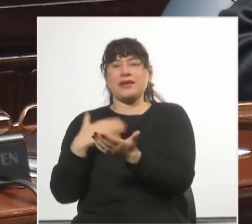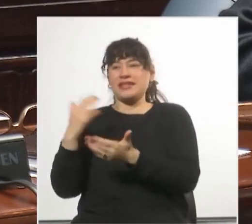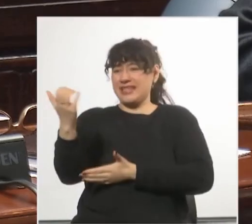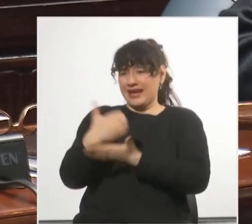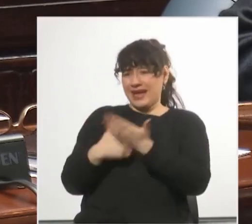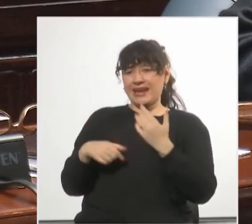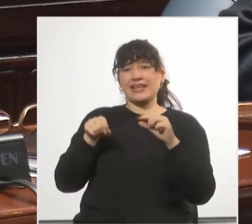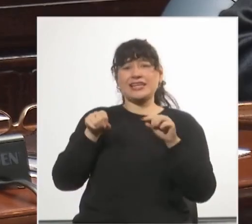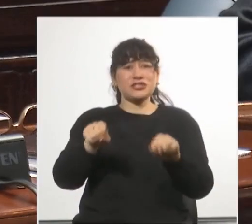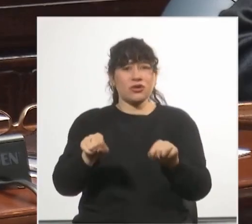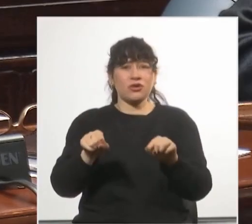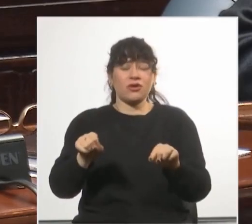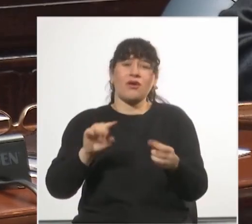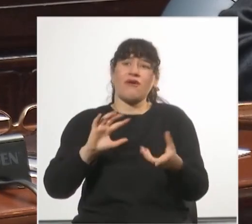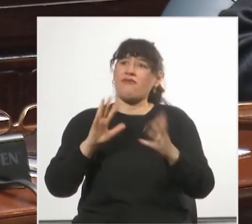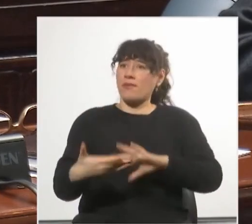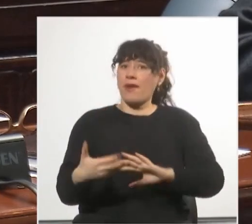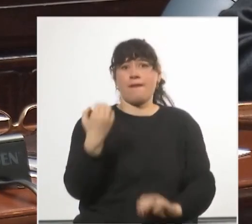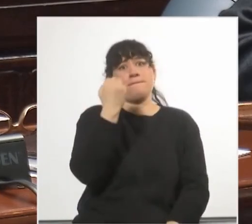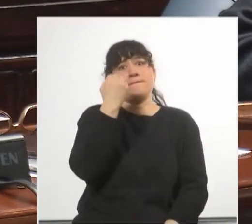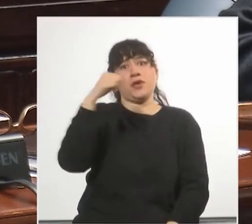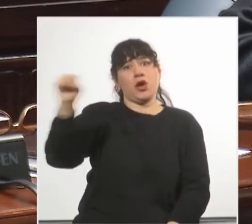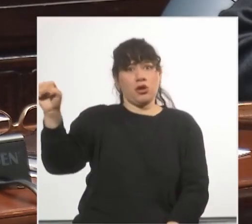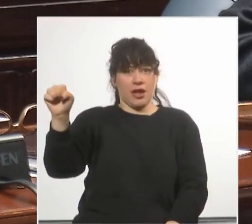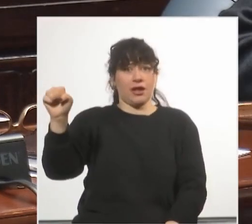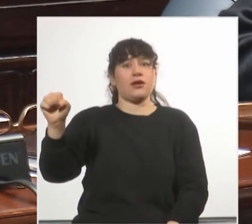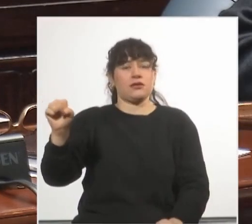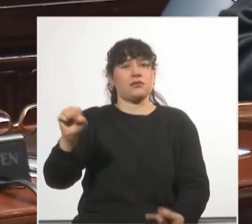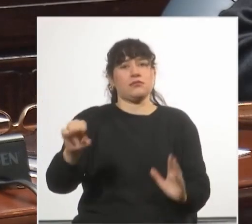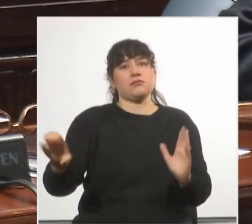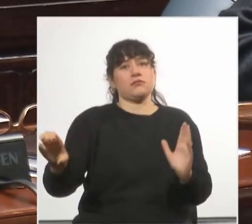a mi juicio, una flagrante violación de nuestro ordenamiento jurídico.